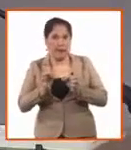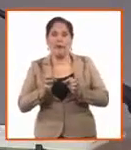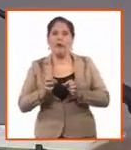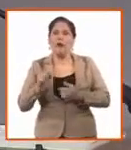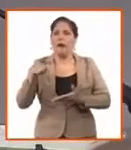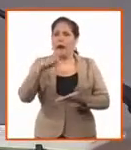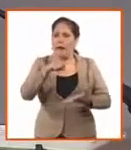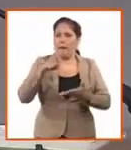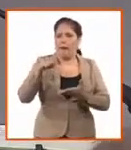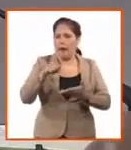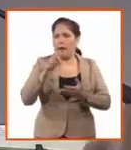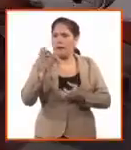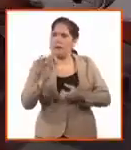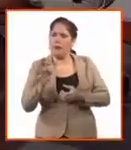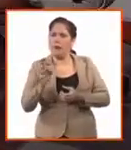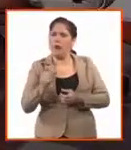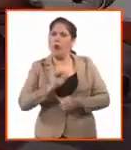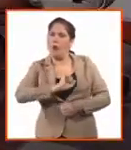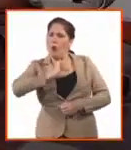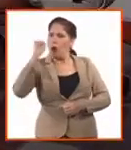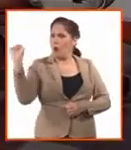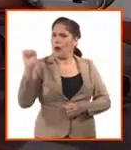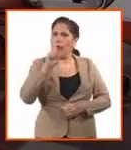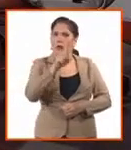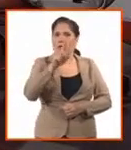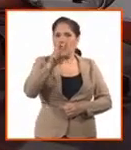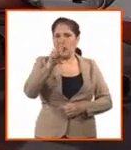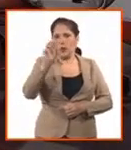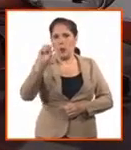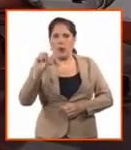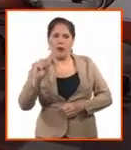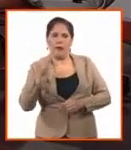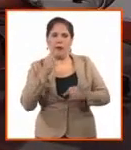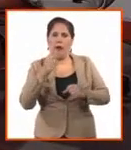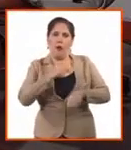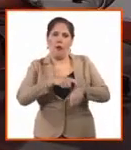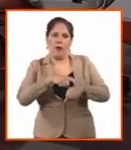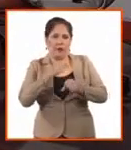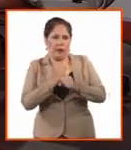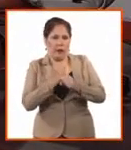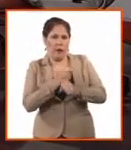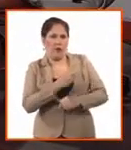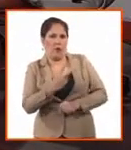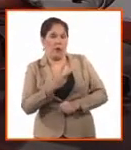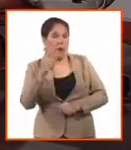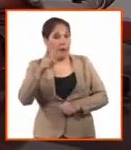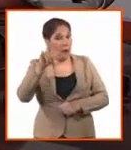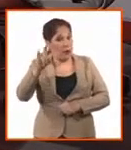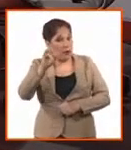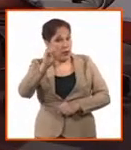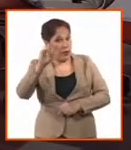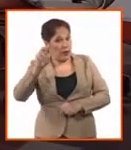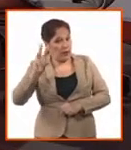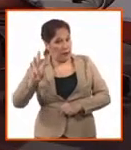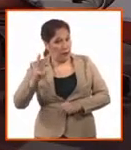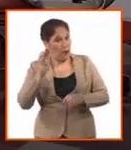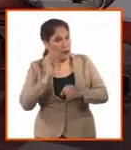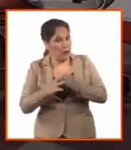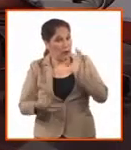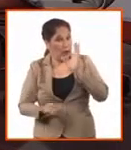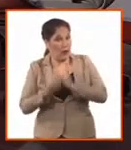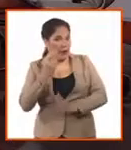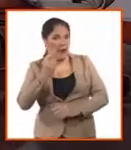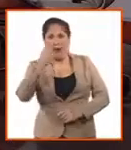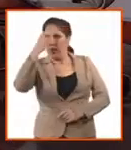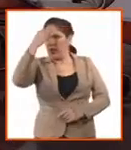campaña por la obtención de las 240 horas de trabajo voluntario, que empezó en el 63, surgió en la industria liviana. Y él